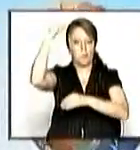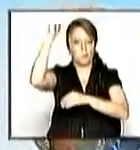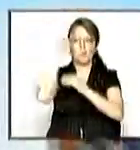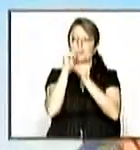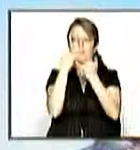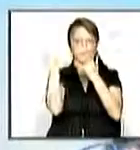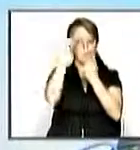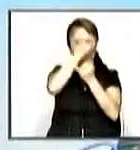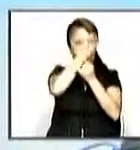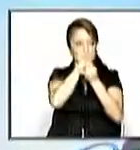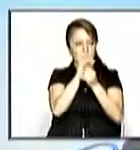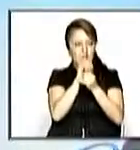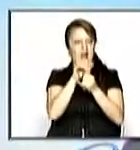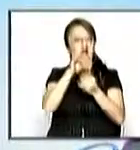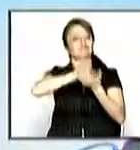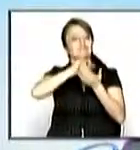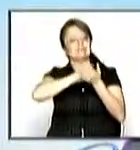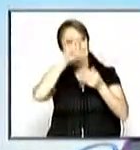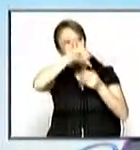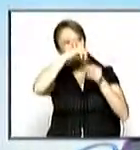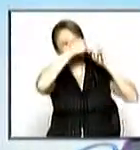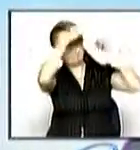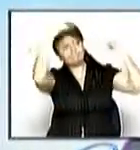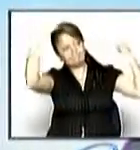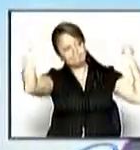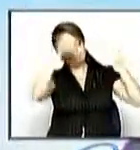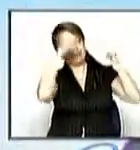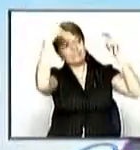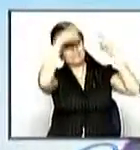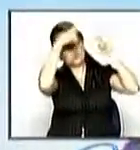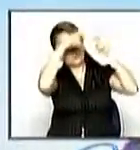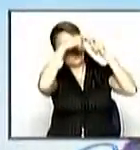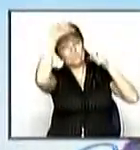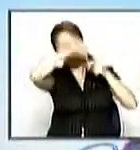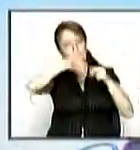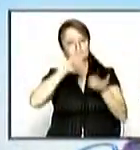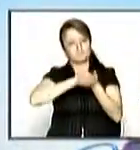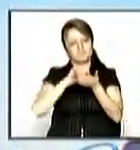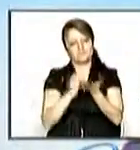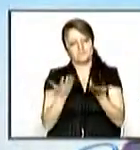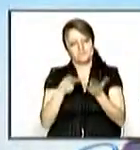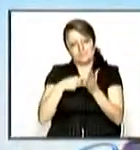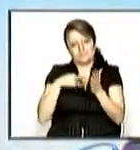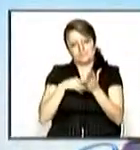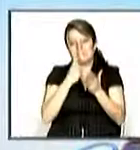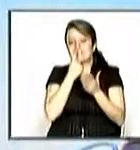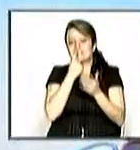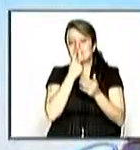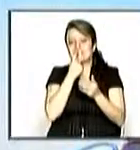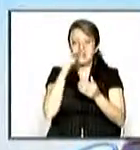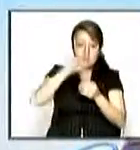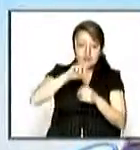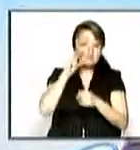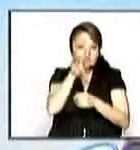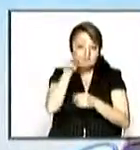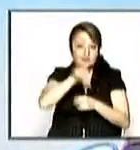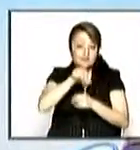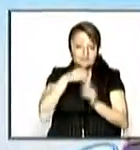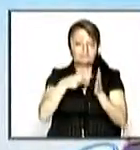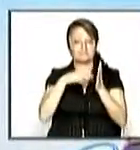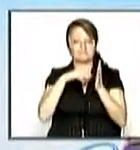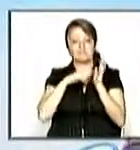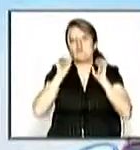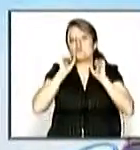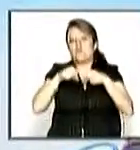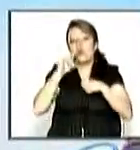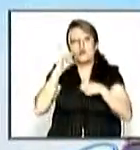otra. Eso es la odontología. Y eso es el sistema neurológico de nuestra boca. Por eso, nosotros tenemos que ser